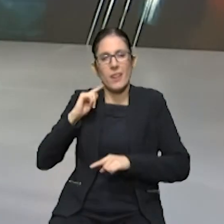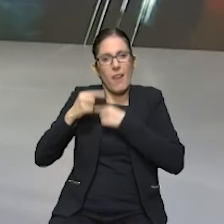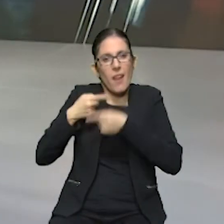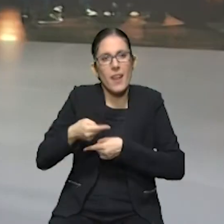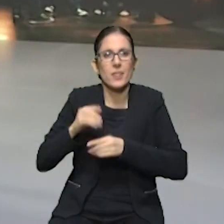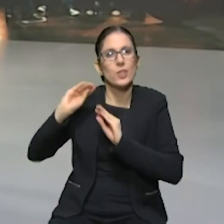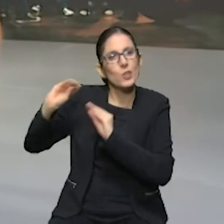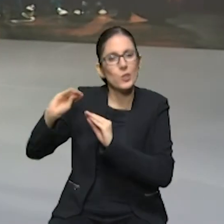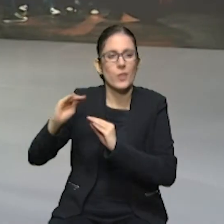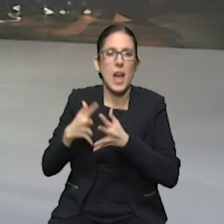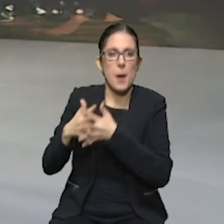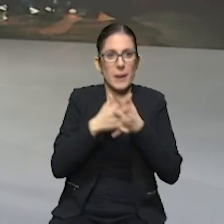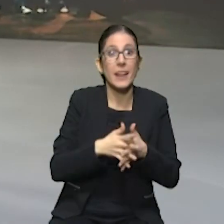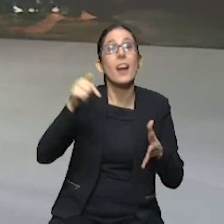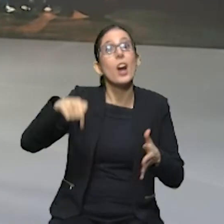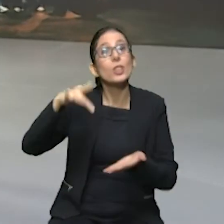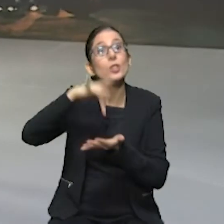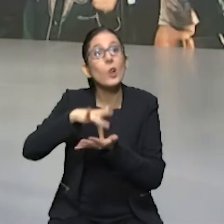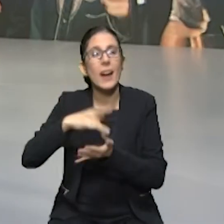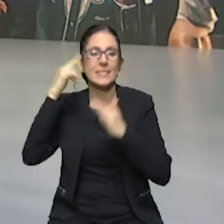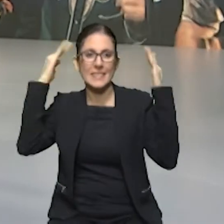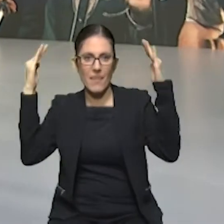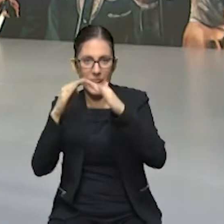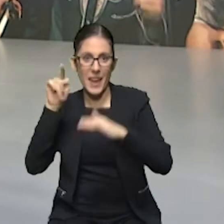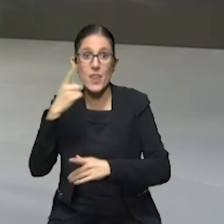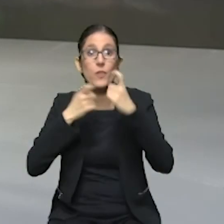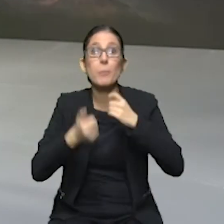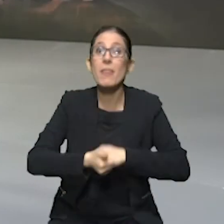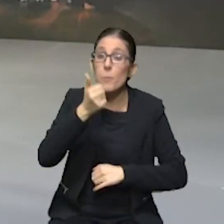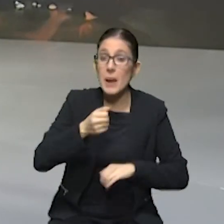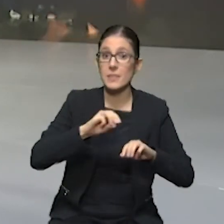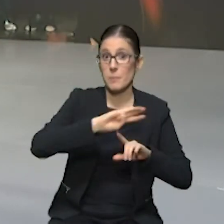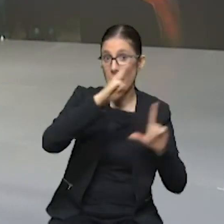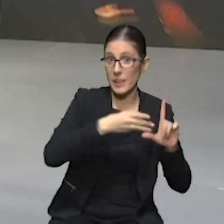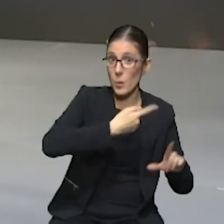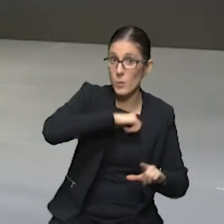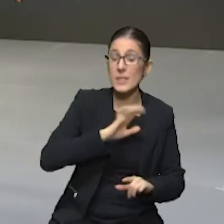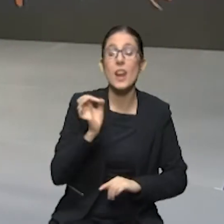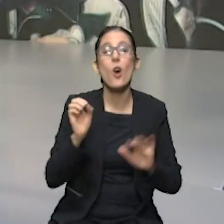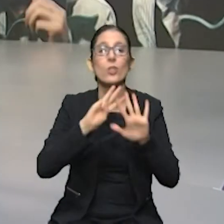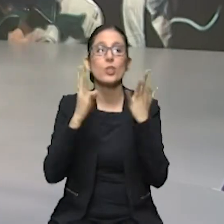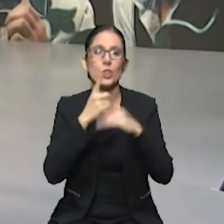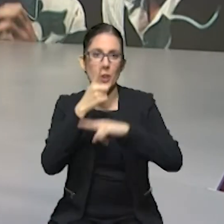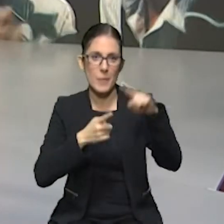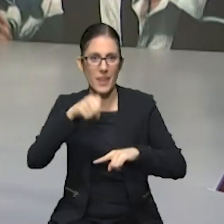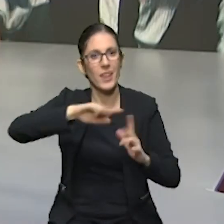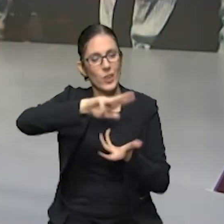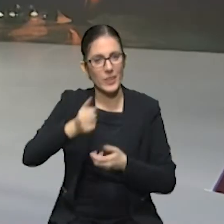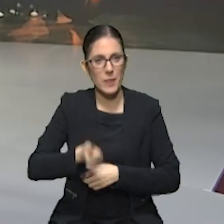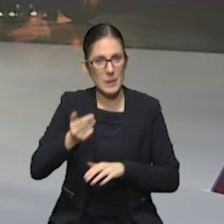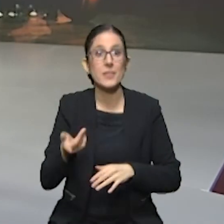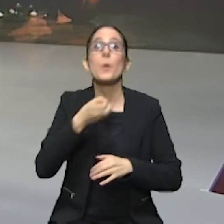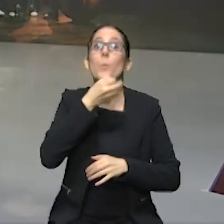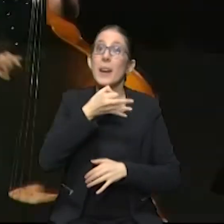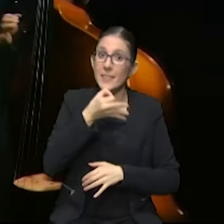Tafaya. Más información ya lo saben en natv.es y a las ocho y media con Sara Rodríguez Aliaga. Que pasen una buena tarde y un buen fin de